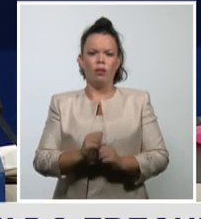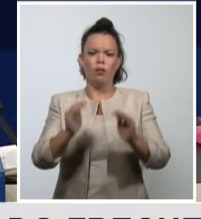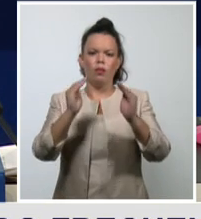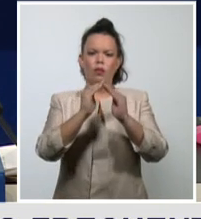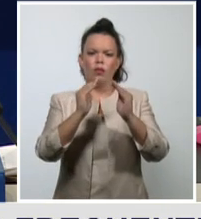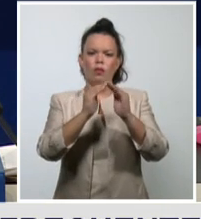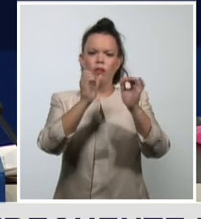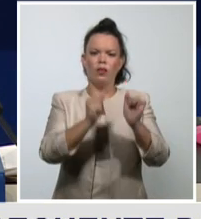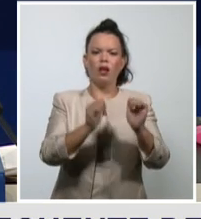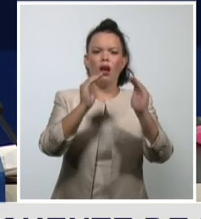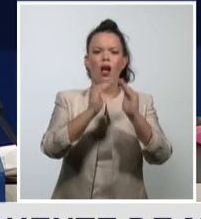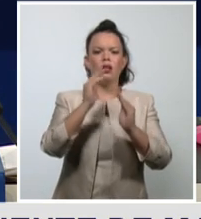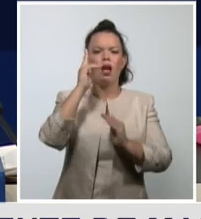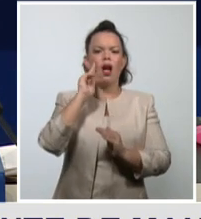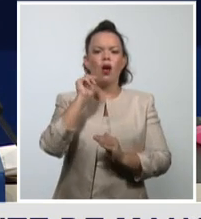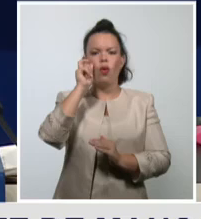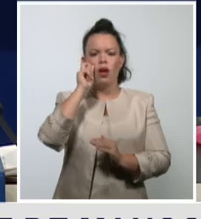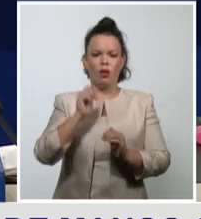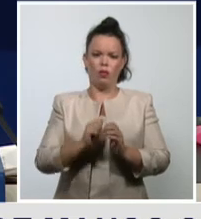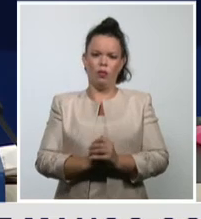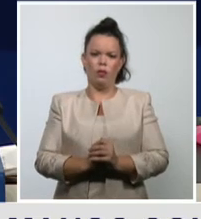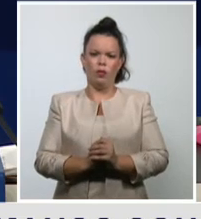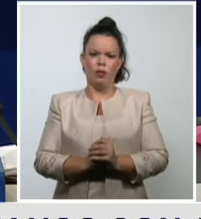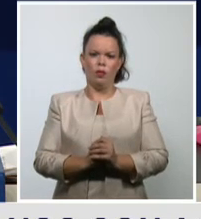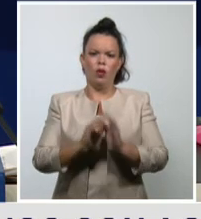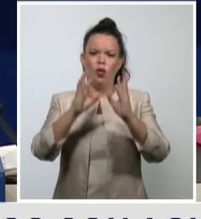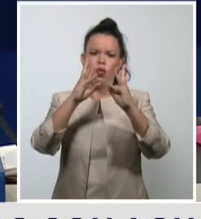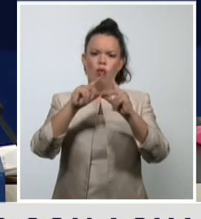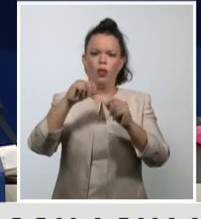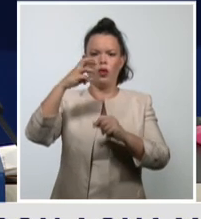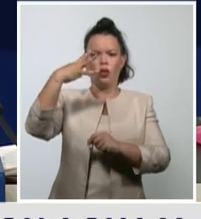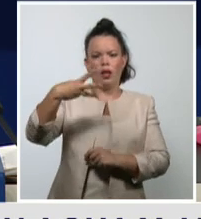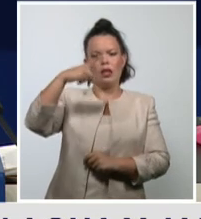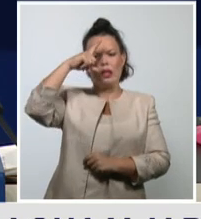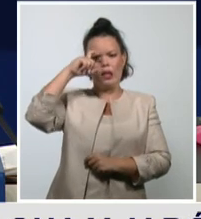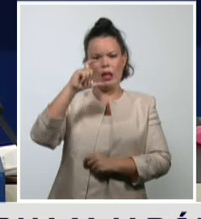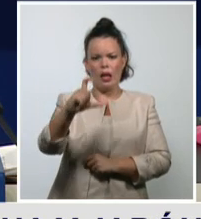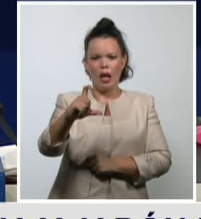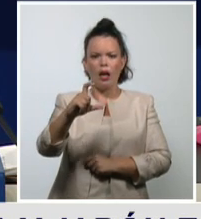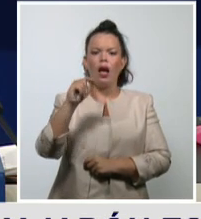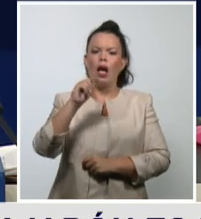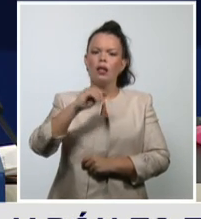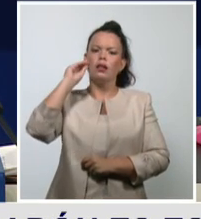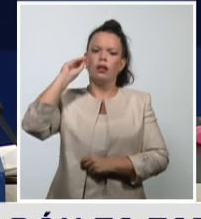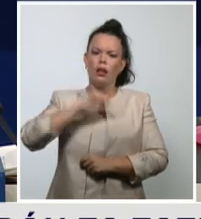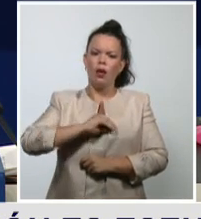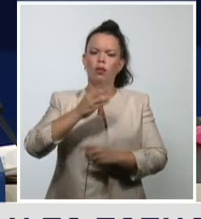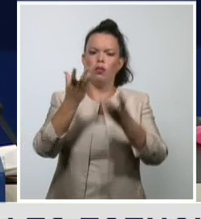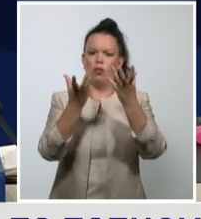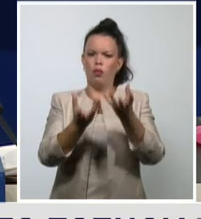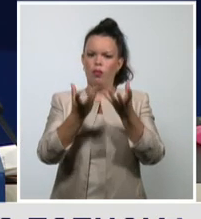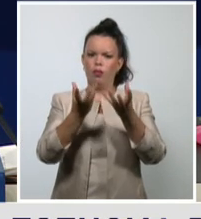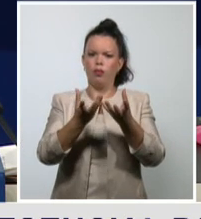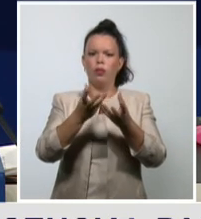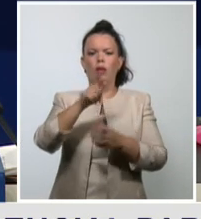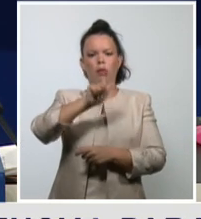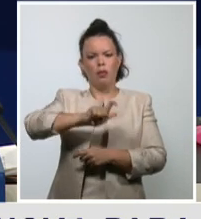3 de Santa Clara, que conocemos que ha aportado un número de casos